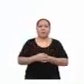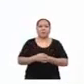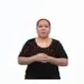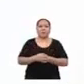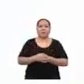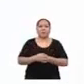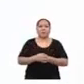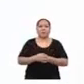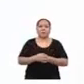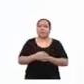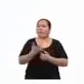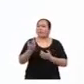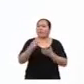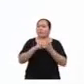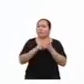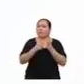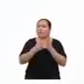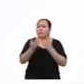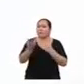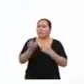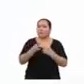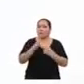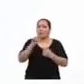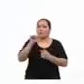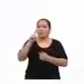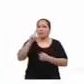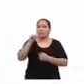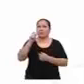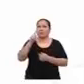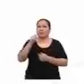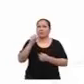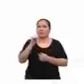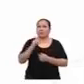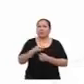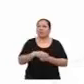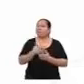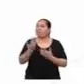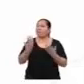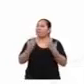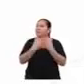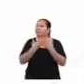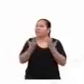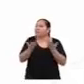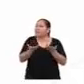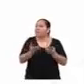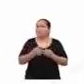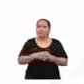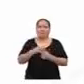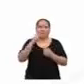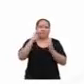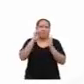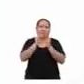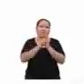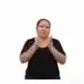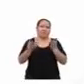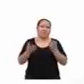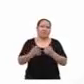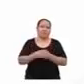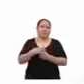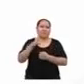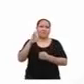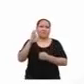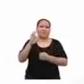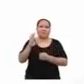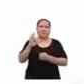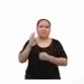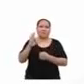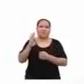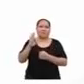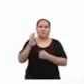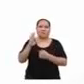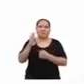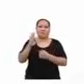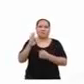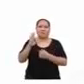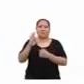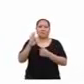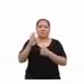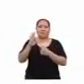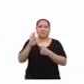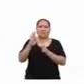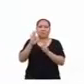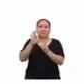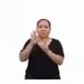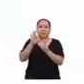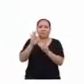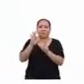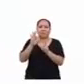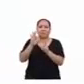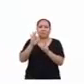veo. ¿Y qué significa lo relacionado a las frecuencias relativas? Por ejemplo, f minúscula sub 3